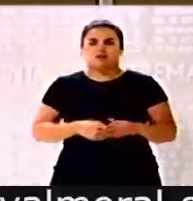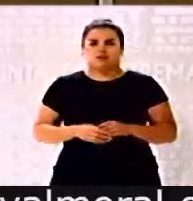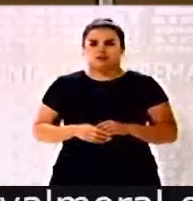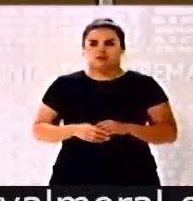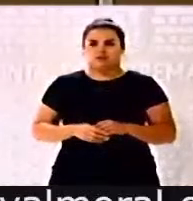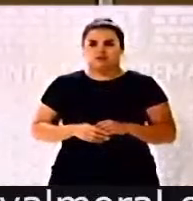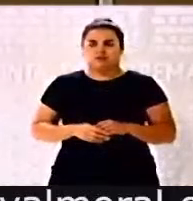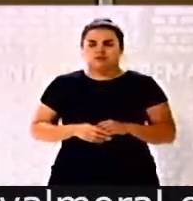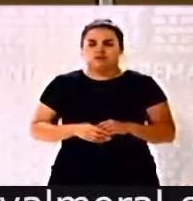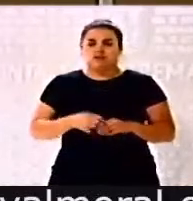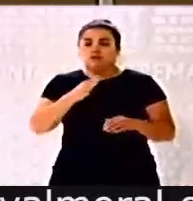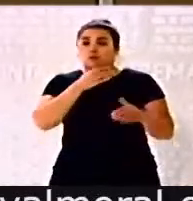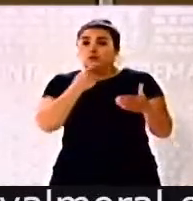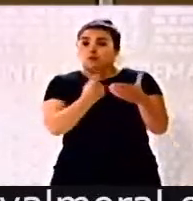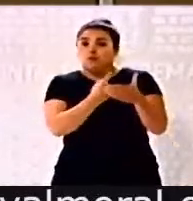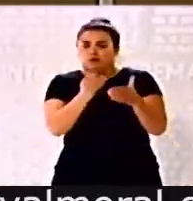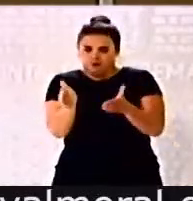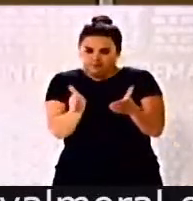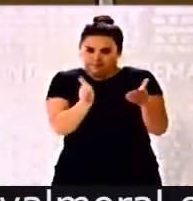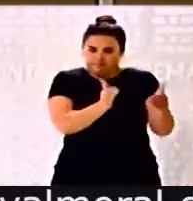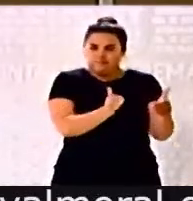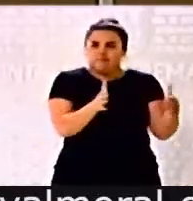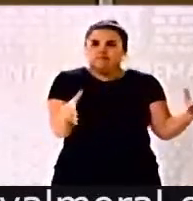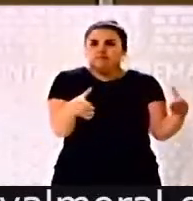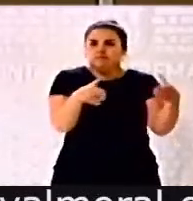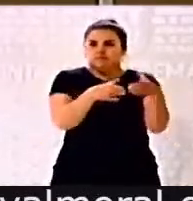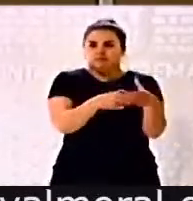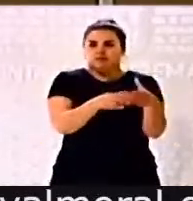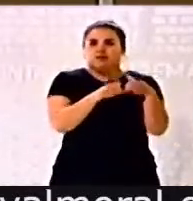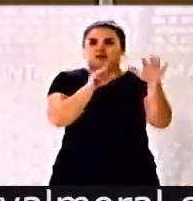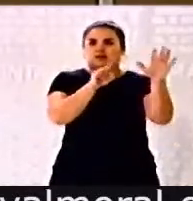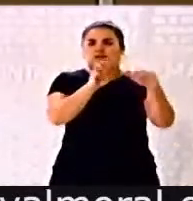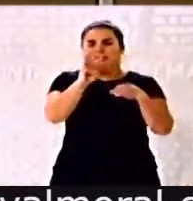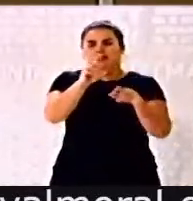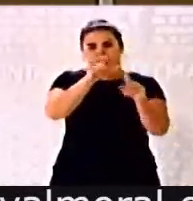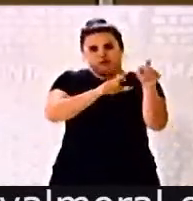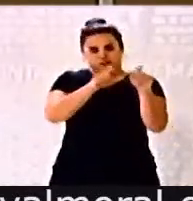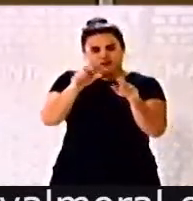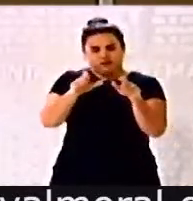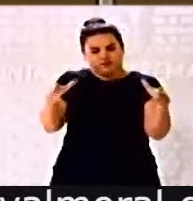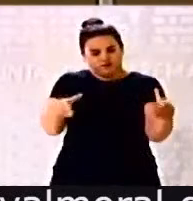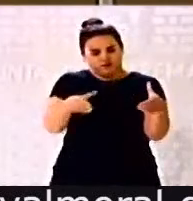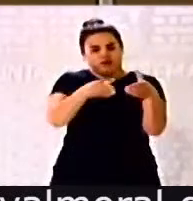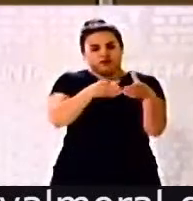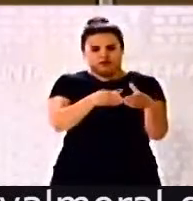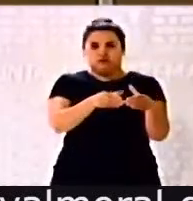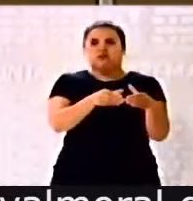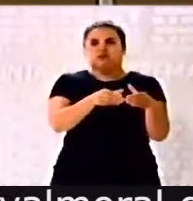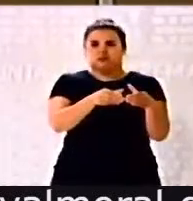los aislados acumulados han sido un total de 63 personas.